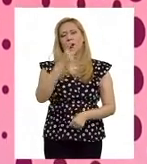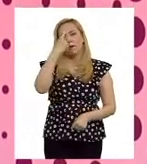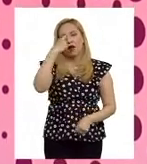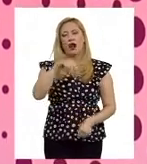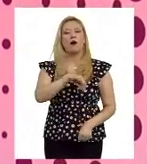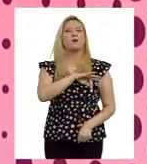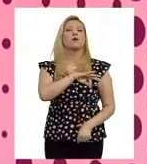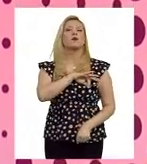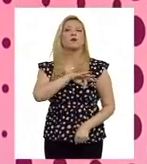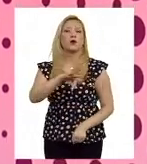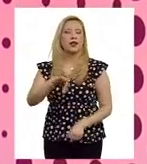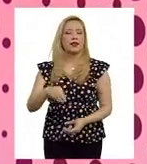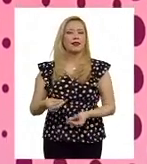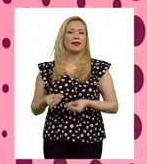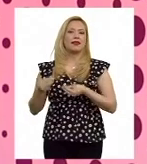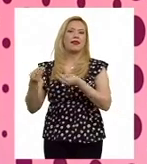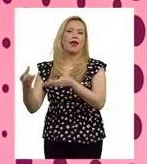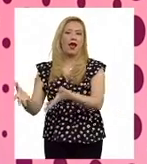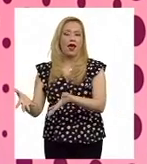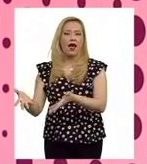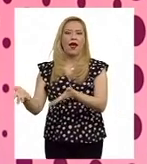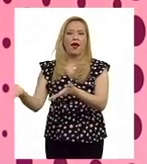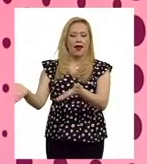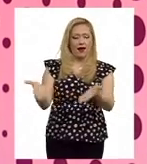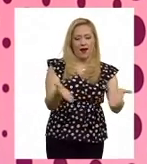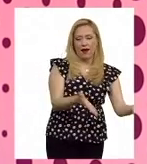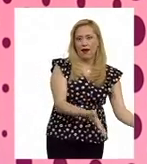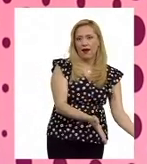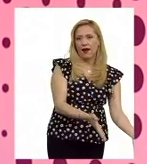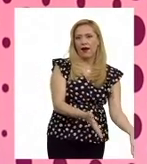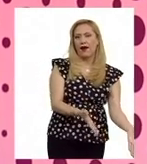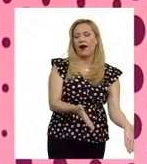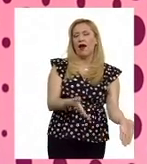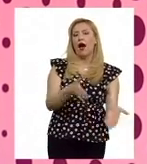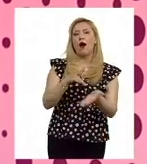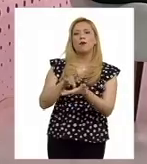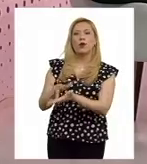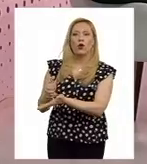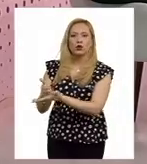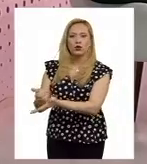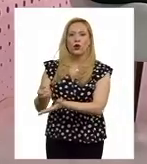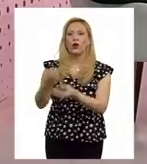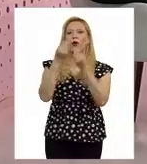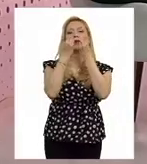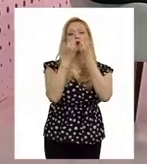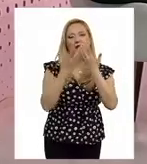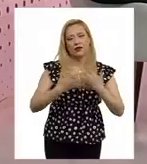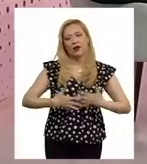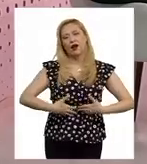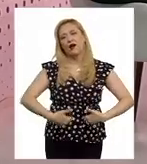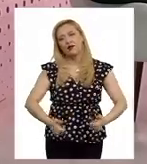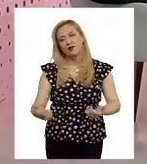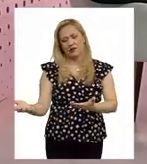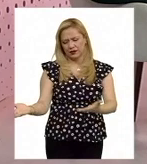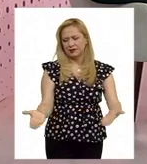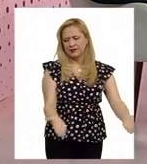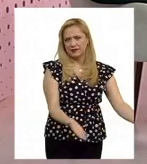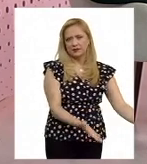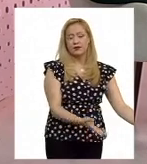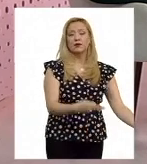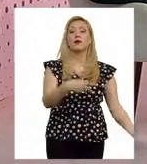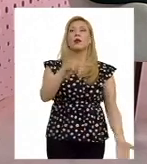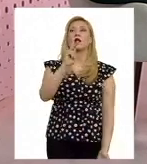solamente dar un refugio y un apoyo humanitario, pero también prever